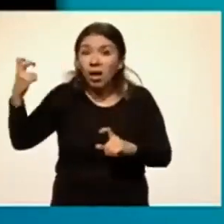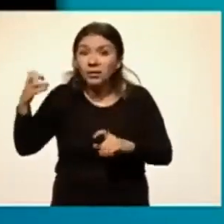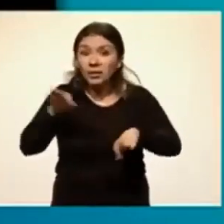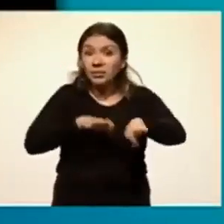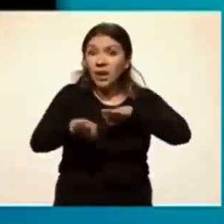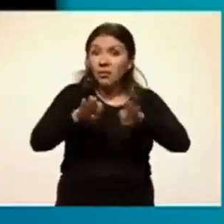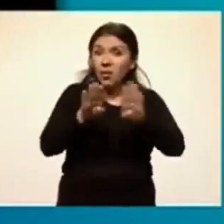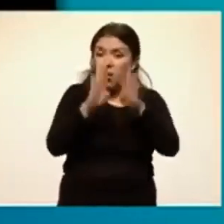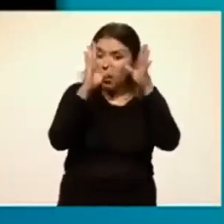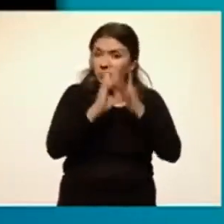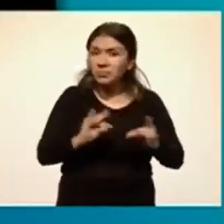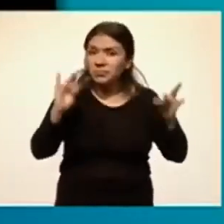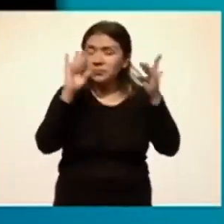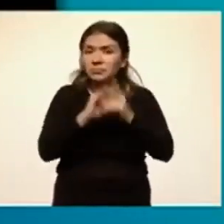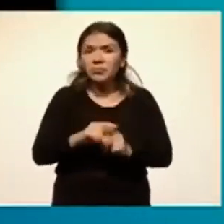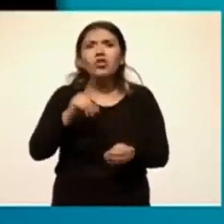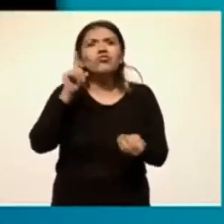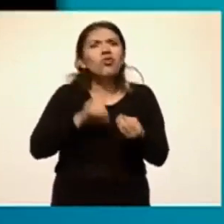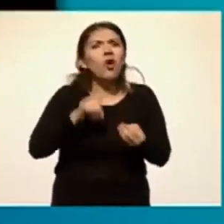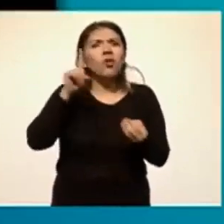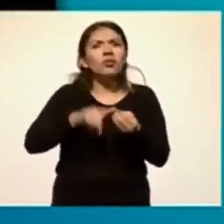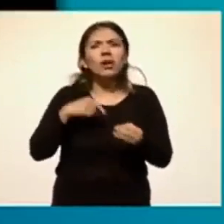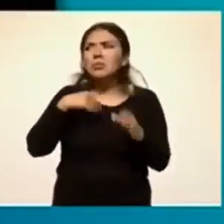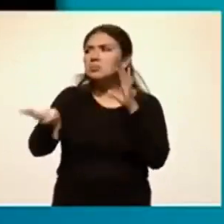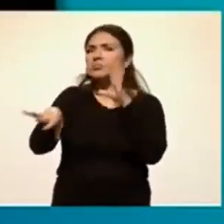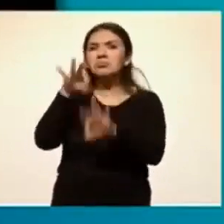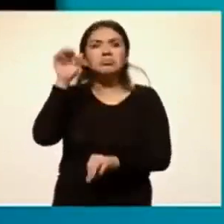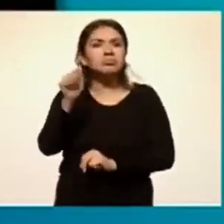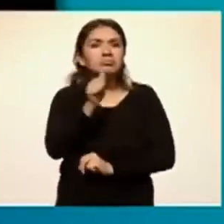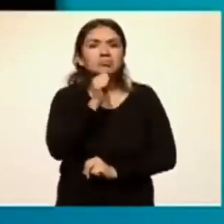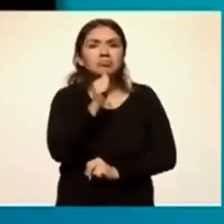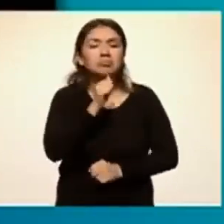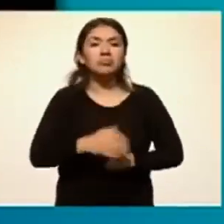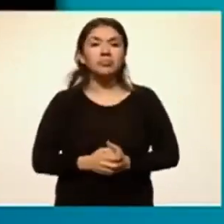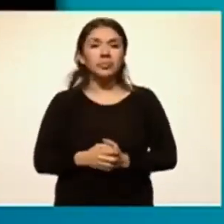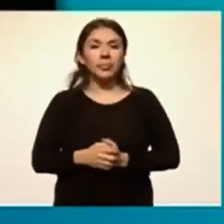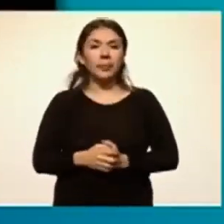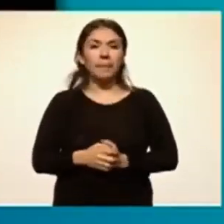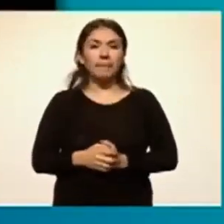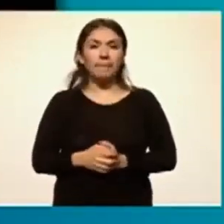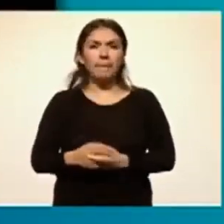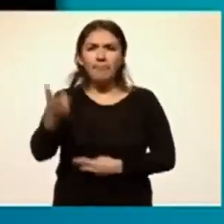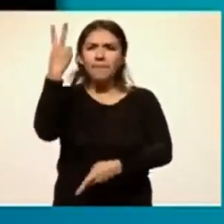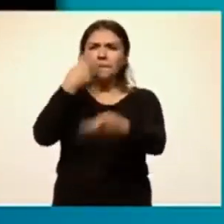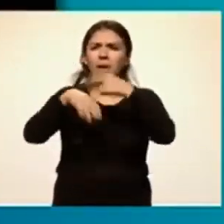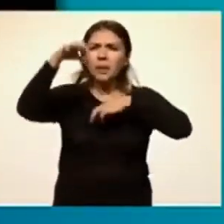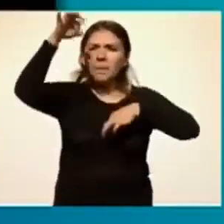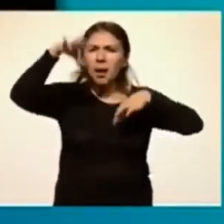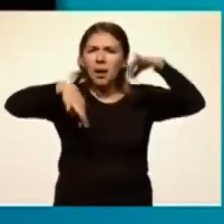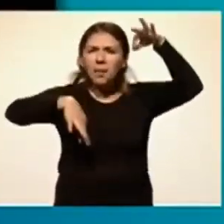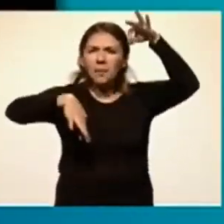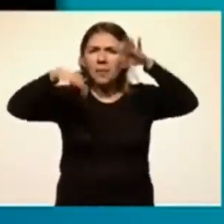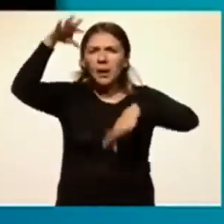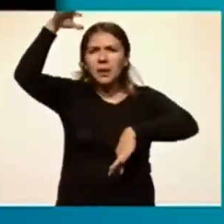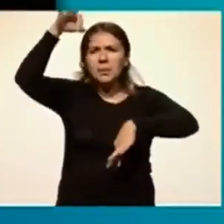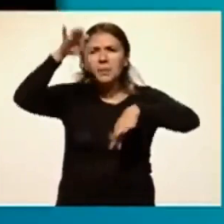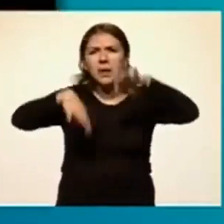esas descripciones, no las encontraría. En el hidrante las gotas caen una tras otra.